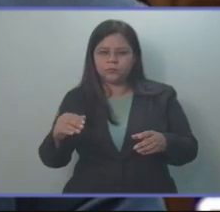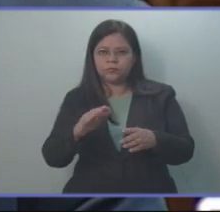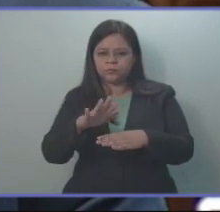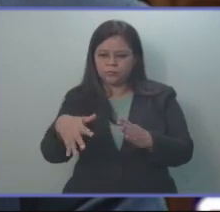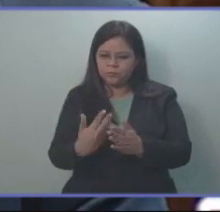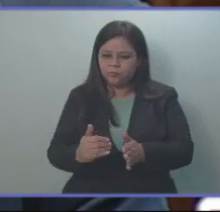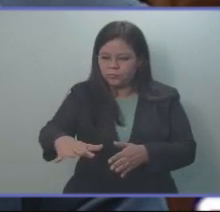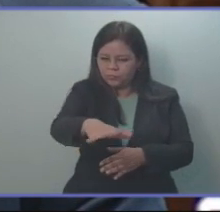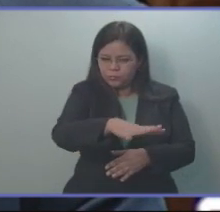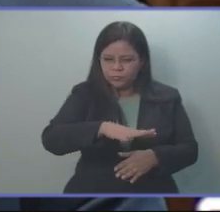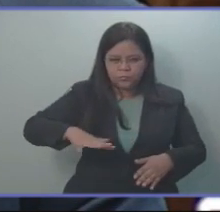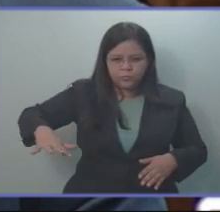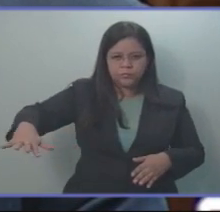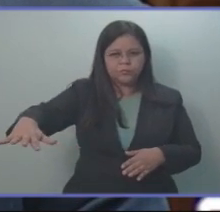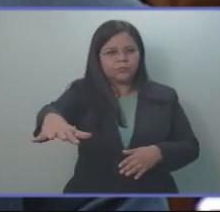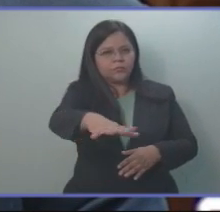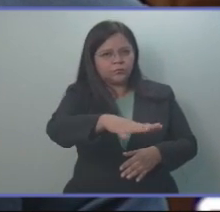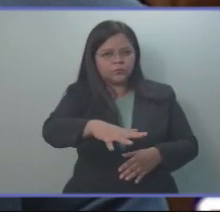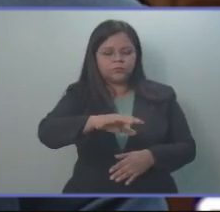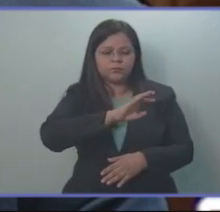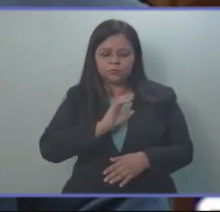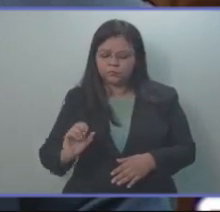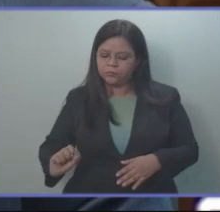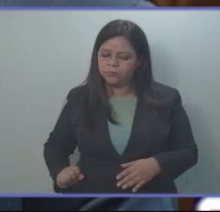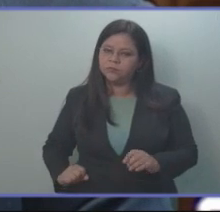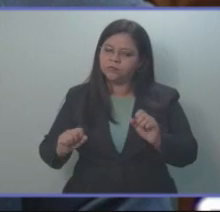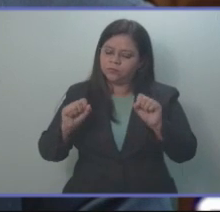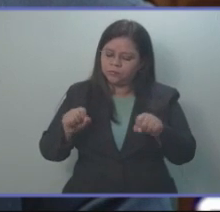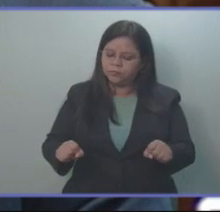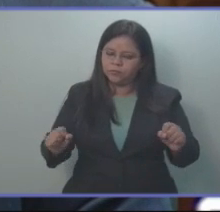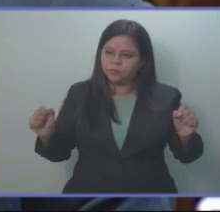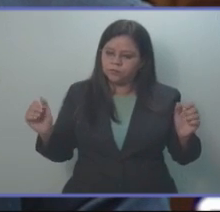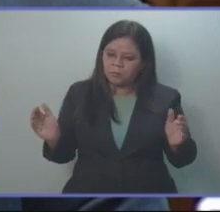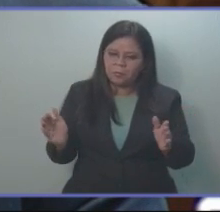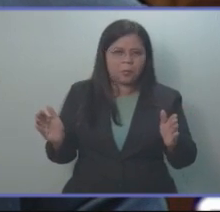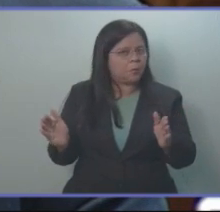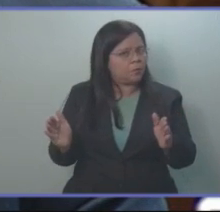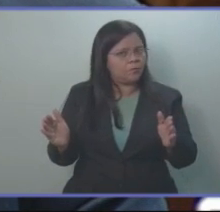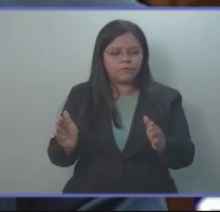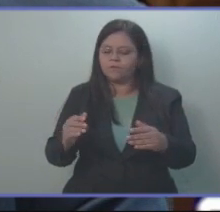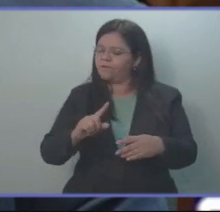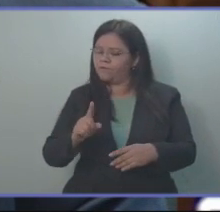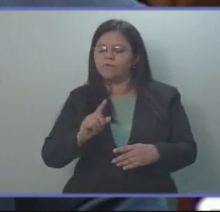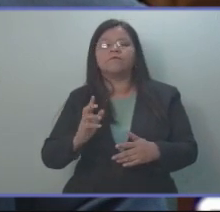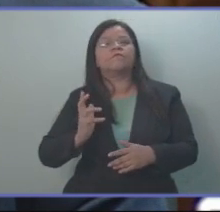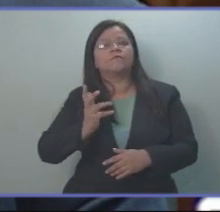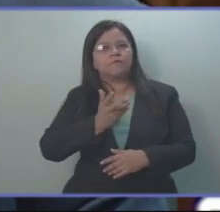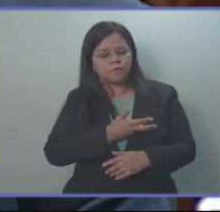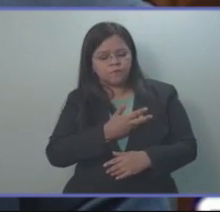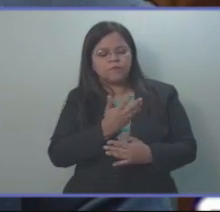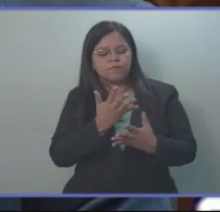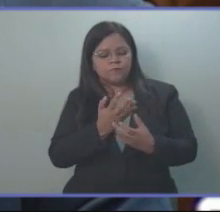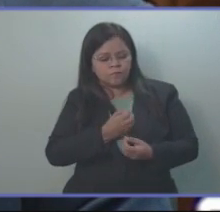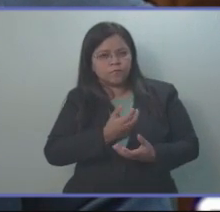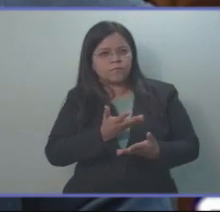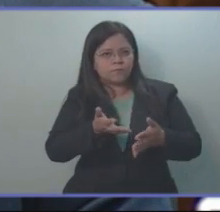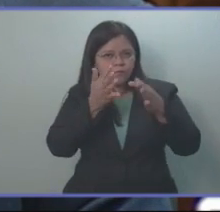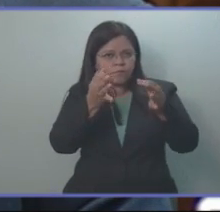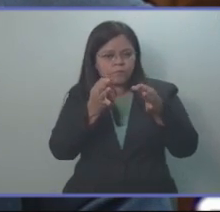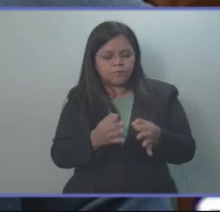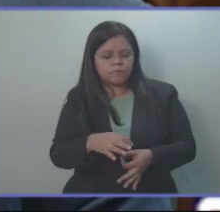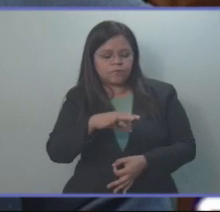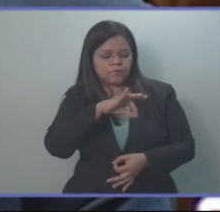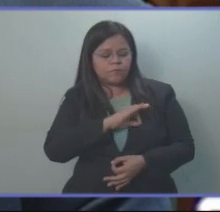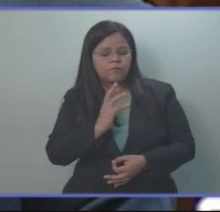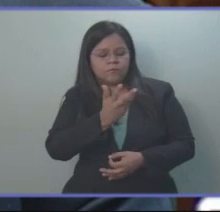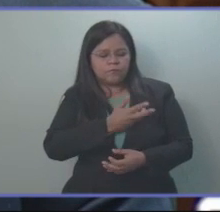nacional sobre el cual El Salvador ejerce su soberanía, emitiendo en tal sentido dictamen favorable lo que se hace del conocimiento del